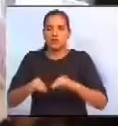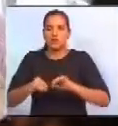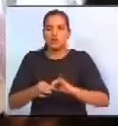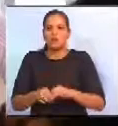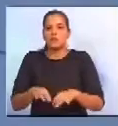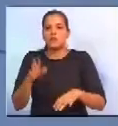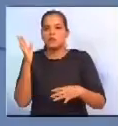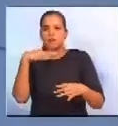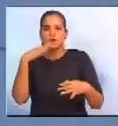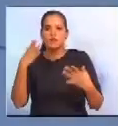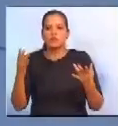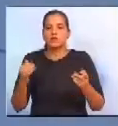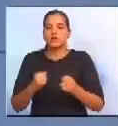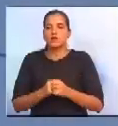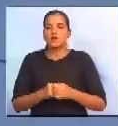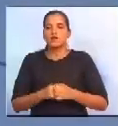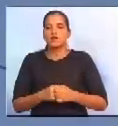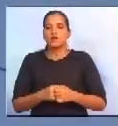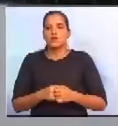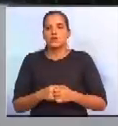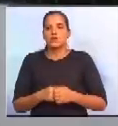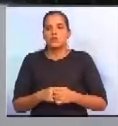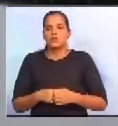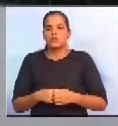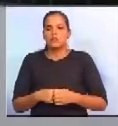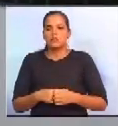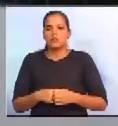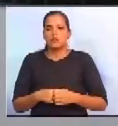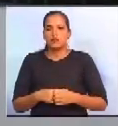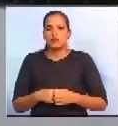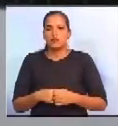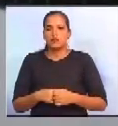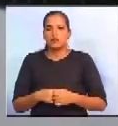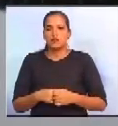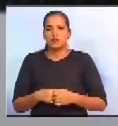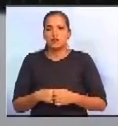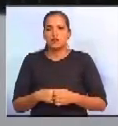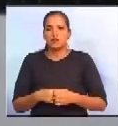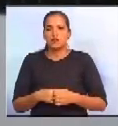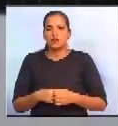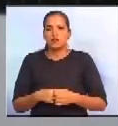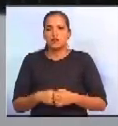asunto del polvo. Con imágenes de Luis Reyes, Andrea Chere, Telecosta.